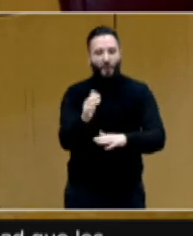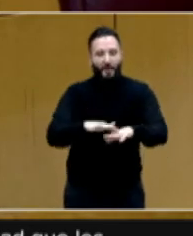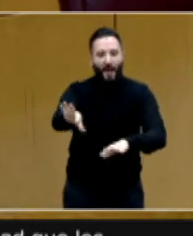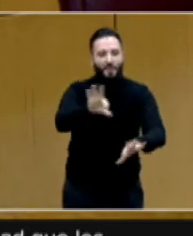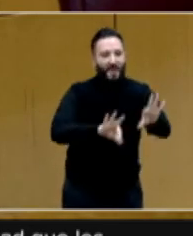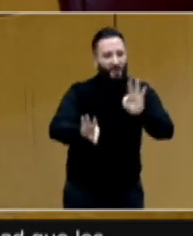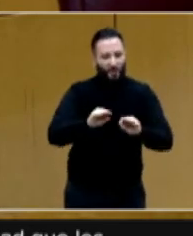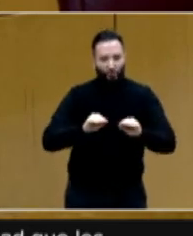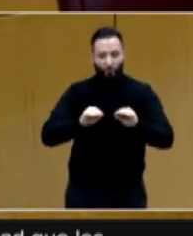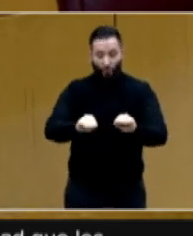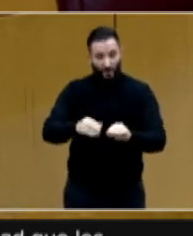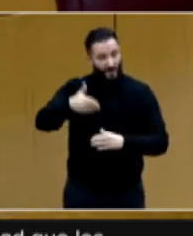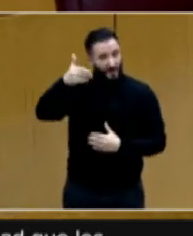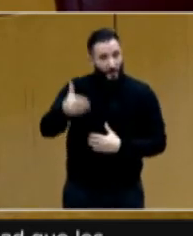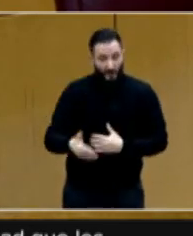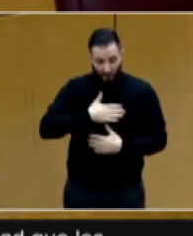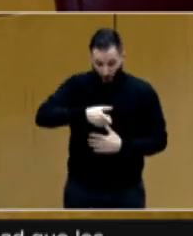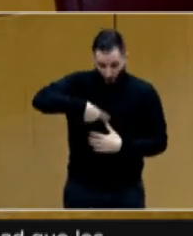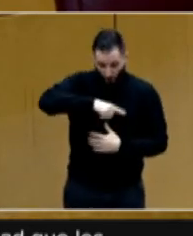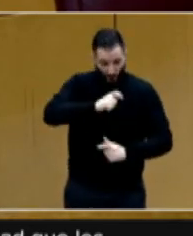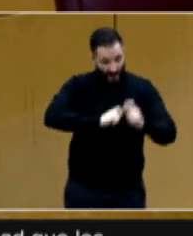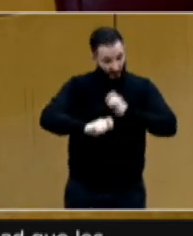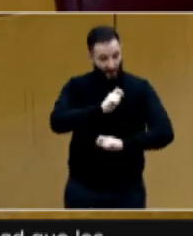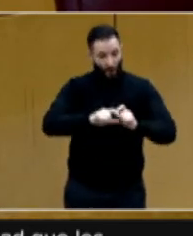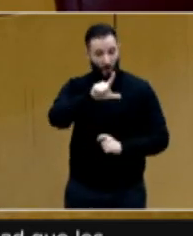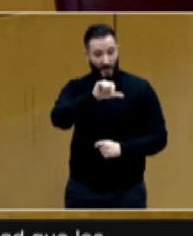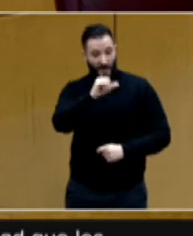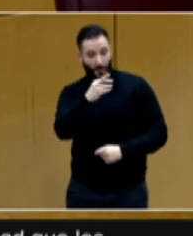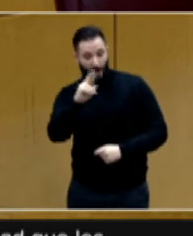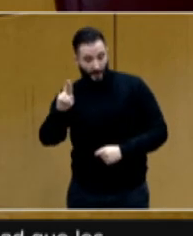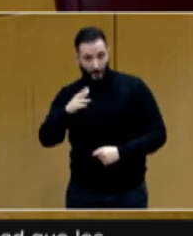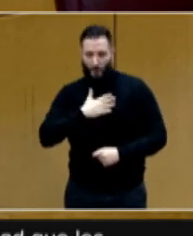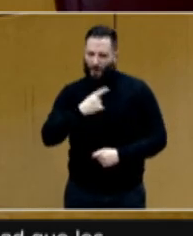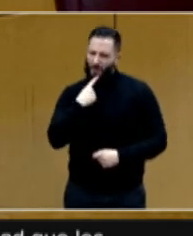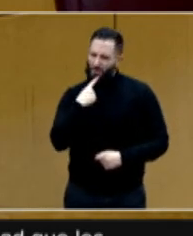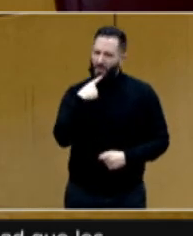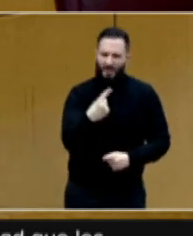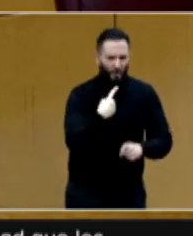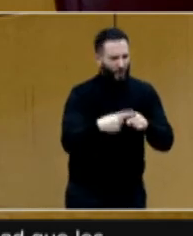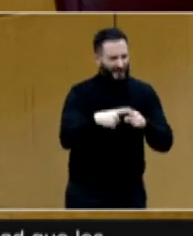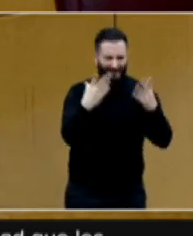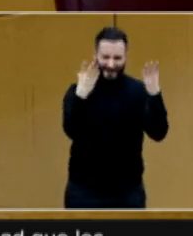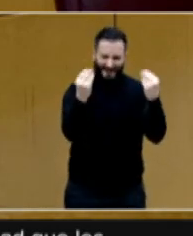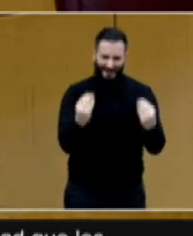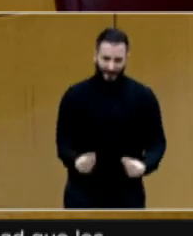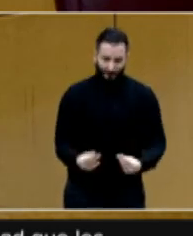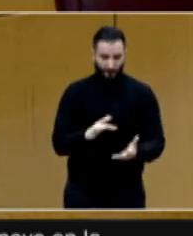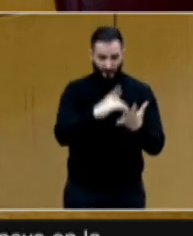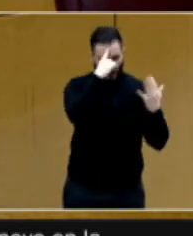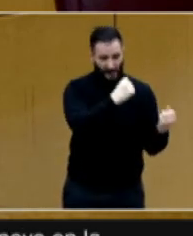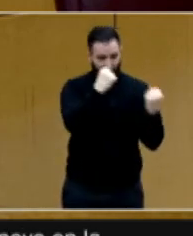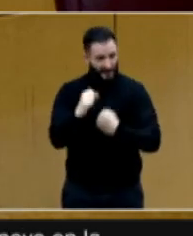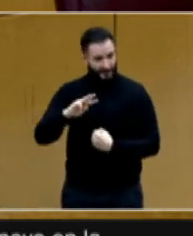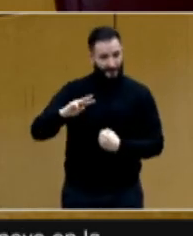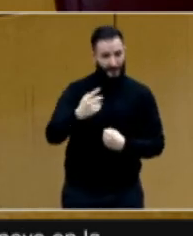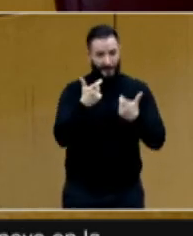significativamente las que conformamos la asociación libre tenemos mucho que decir las entidades del Tercer sector